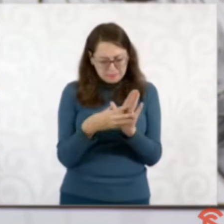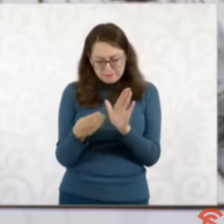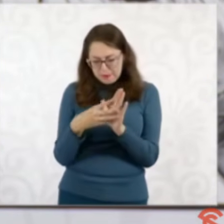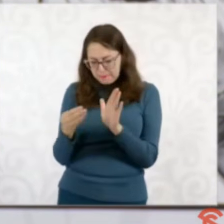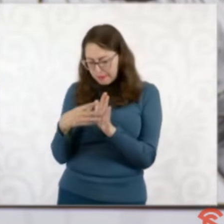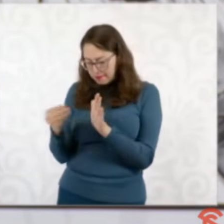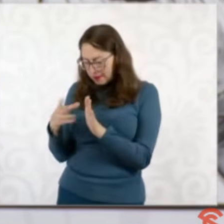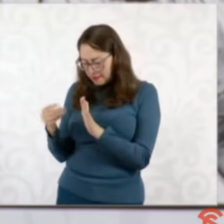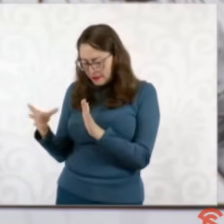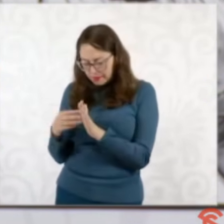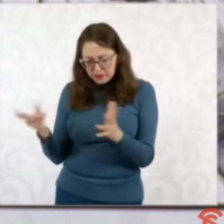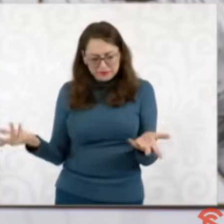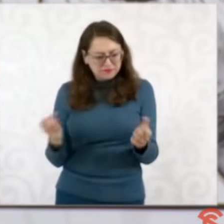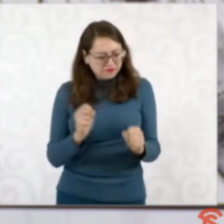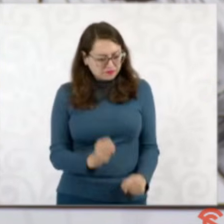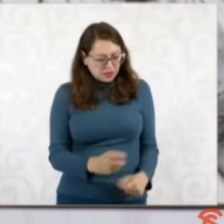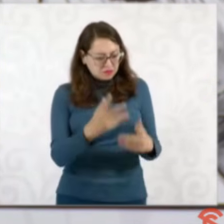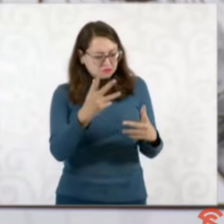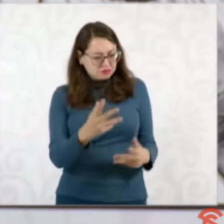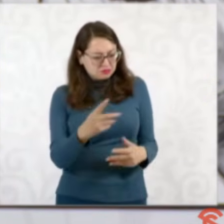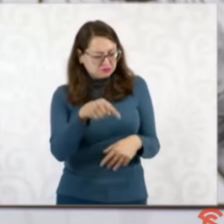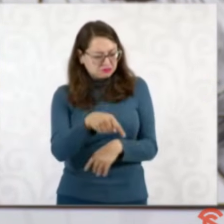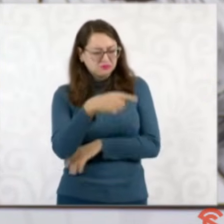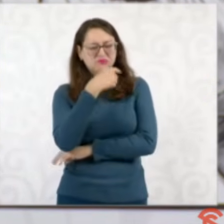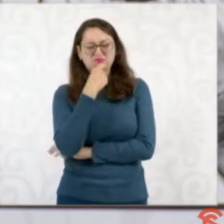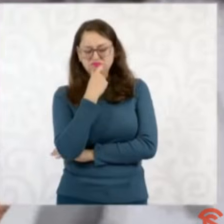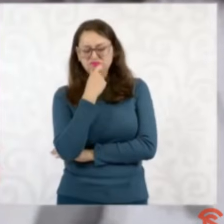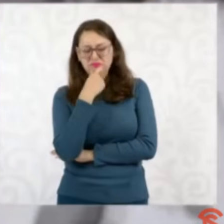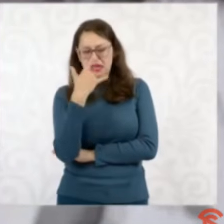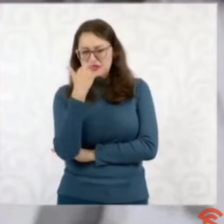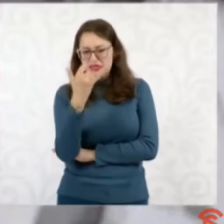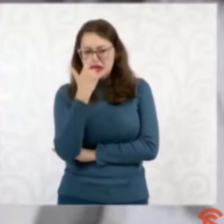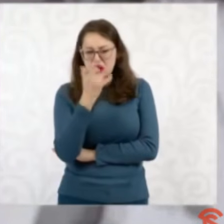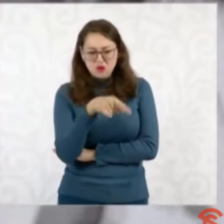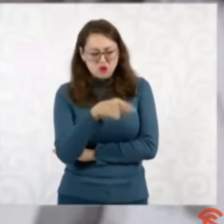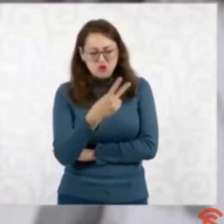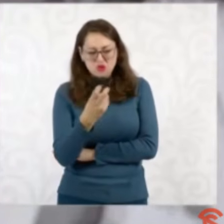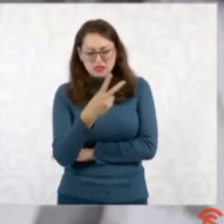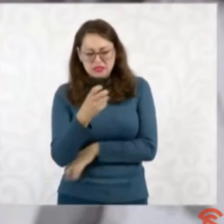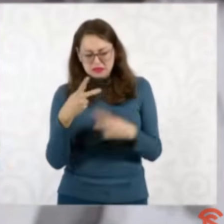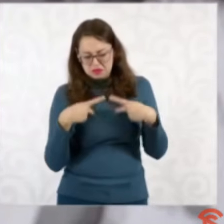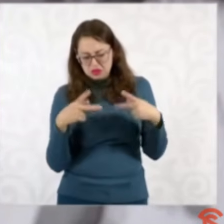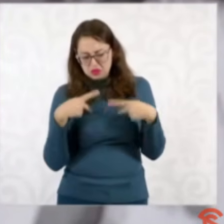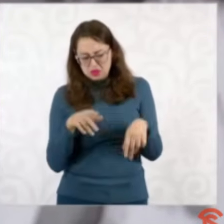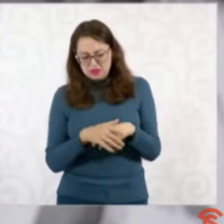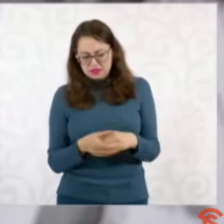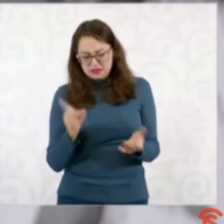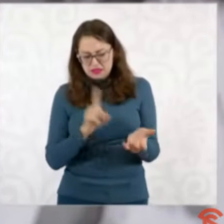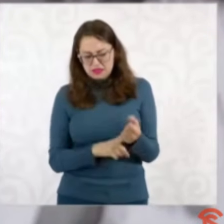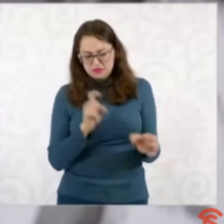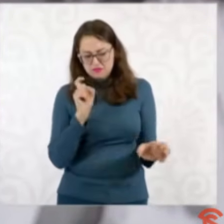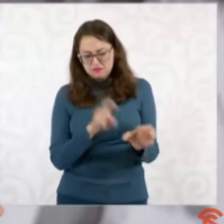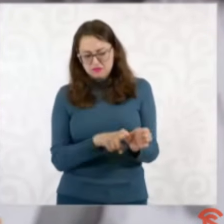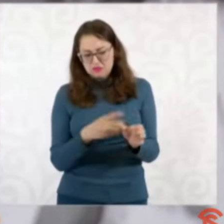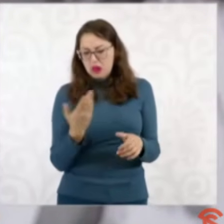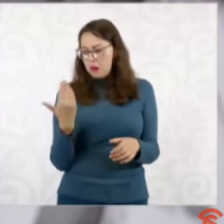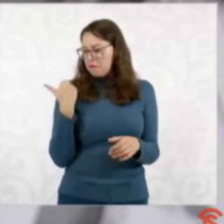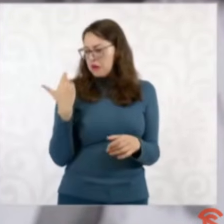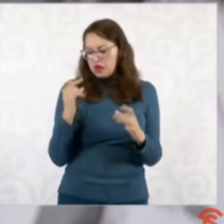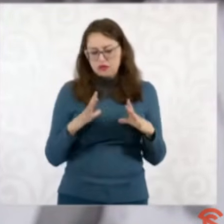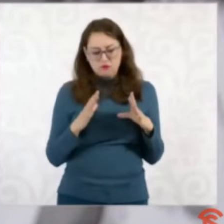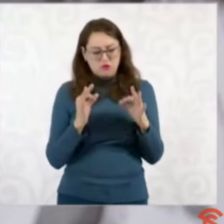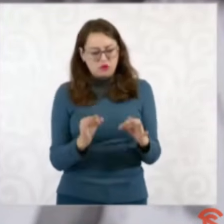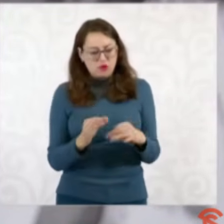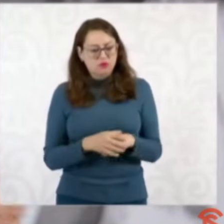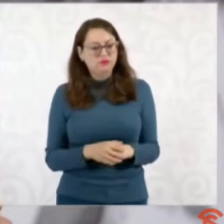nada más se mete uno a la cuenta y resulta que tiene 200 seguidores, 300 seguidores, 400 seguidores y que nació hace poco o que